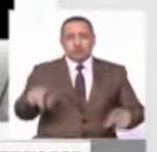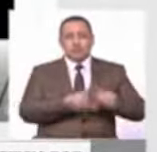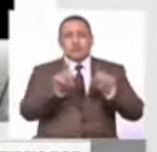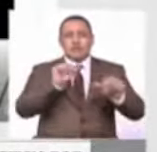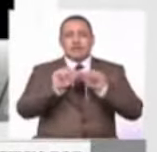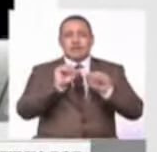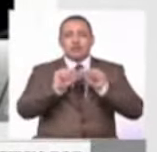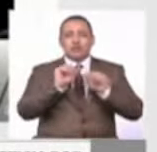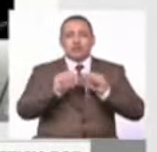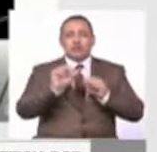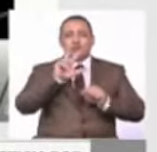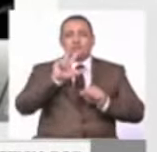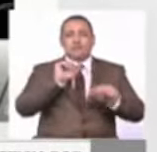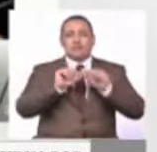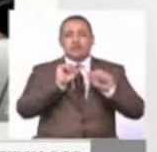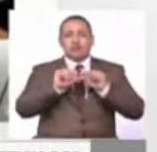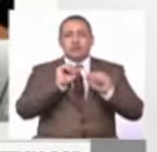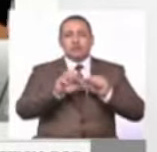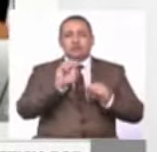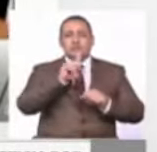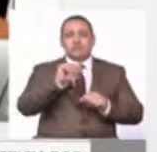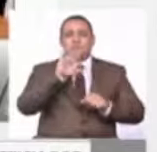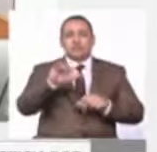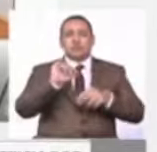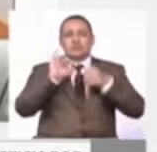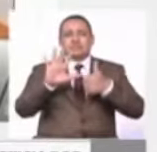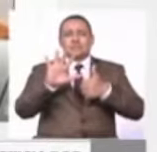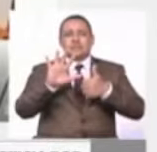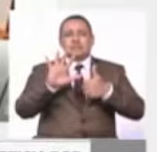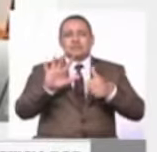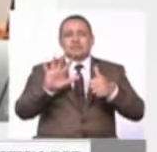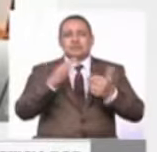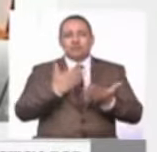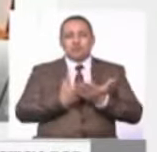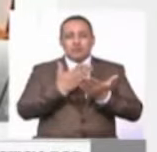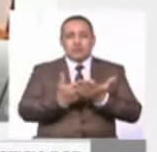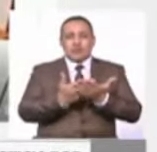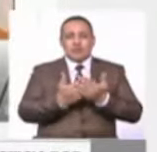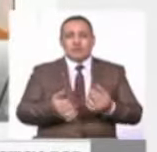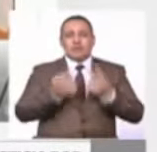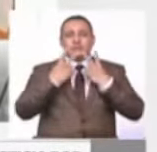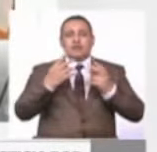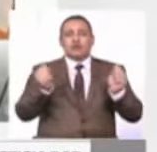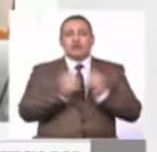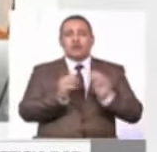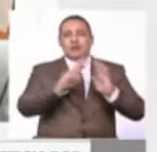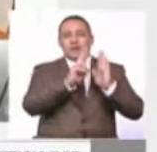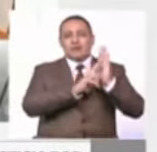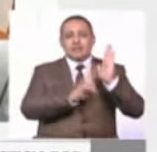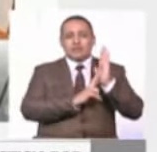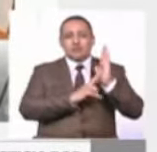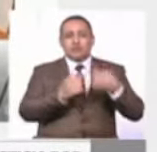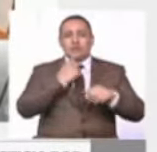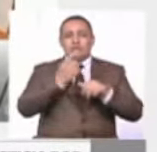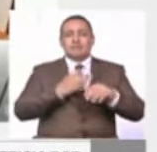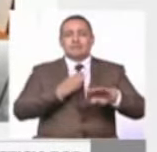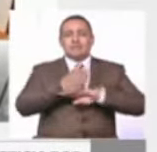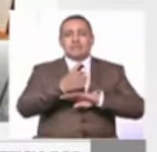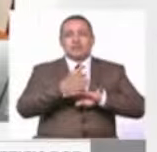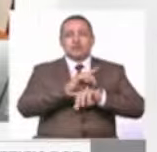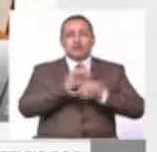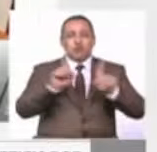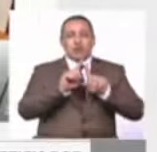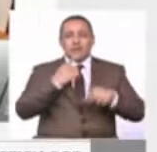numeral 3 del artículo 156 establece el requisito es para acceder y no para